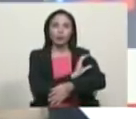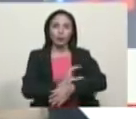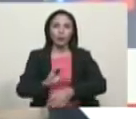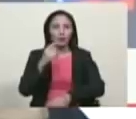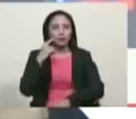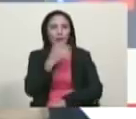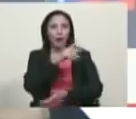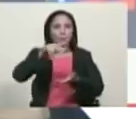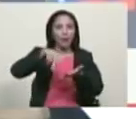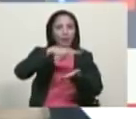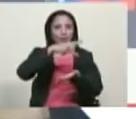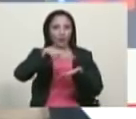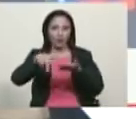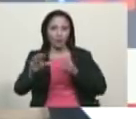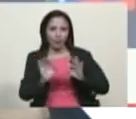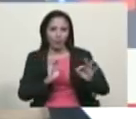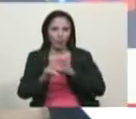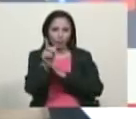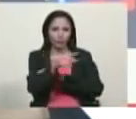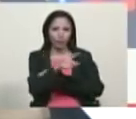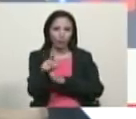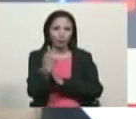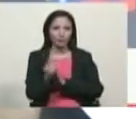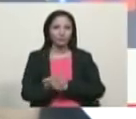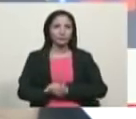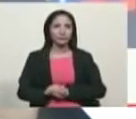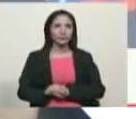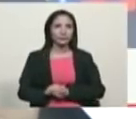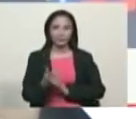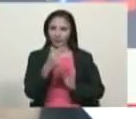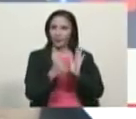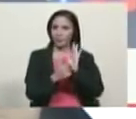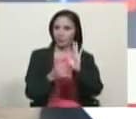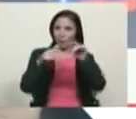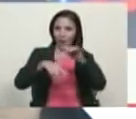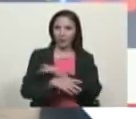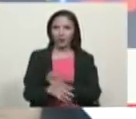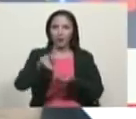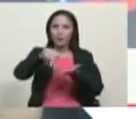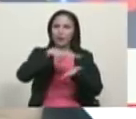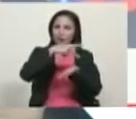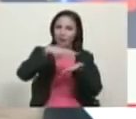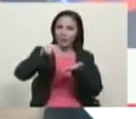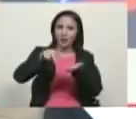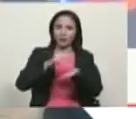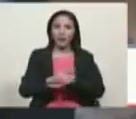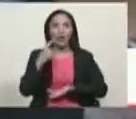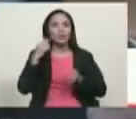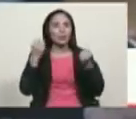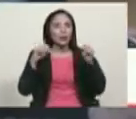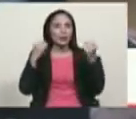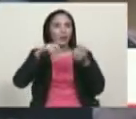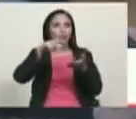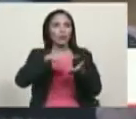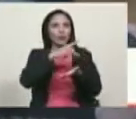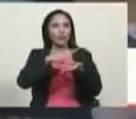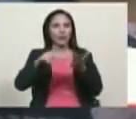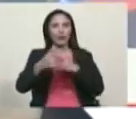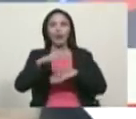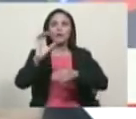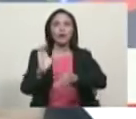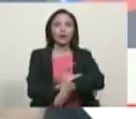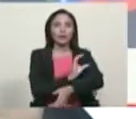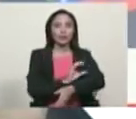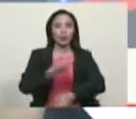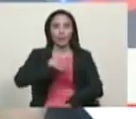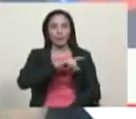una coreografía que preparó. ¿No la quieres presentar hoy aquí? La está ensayando. Una canción